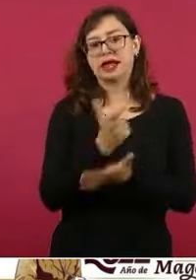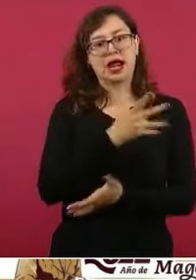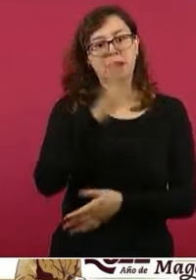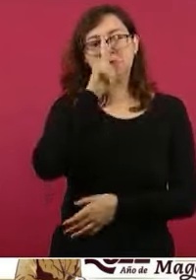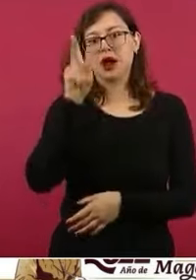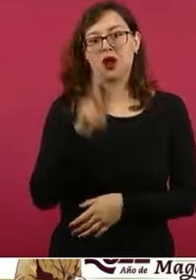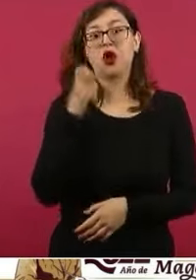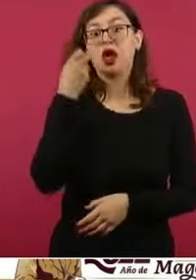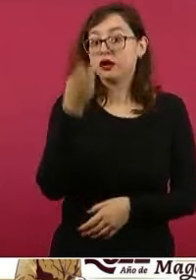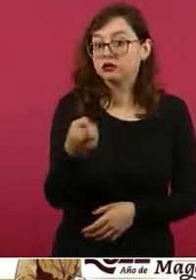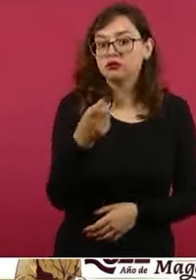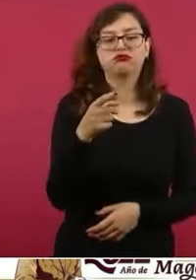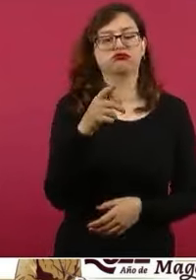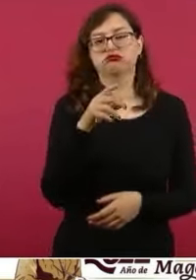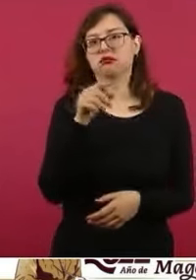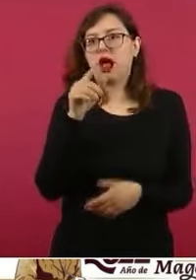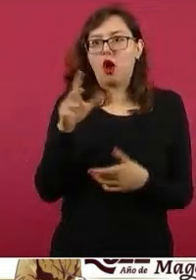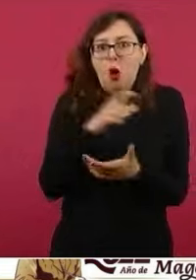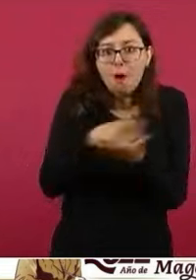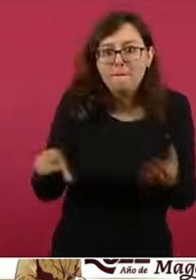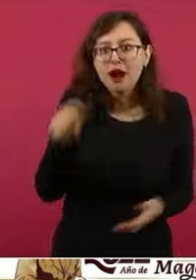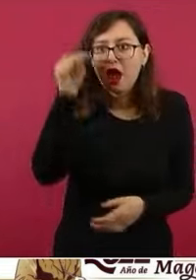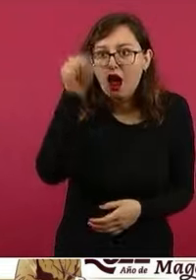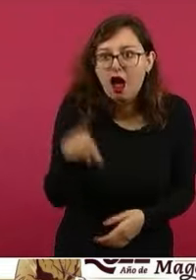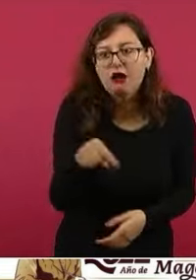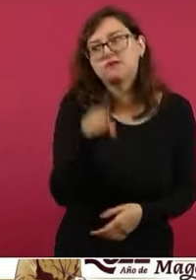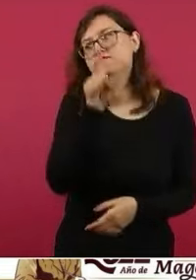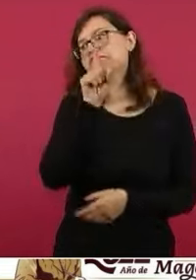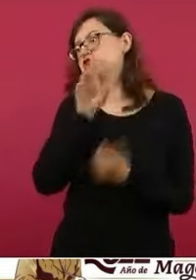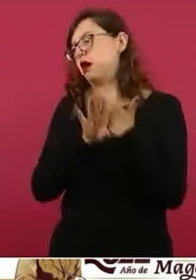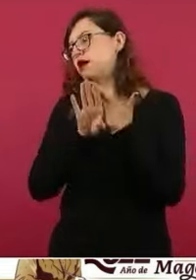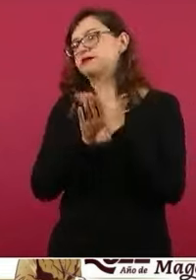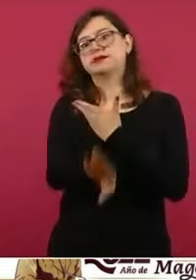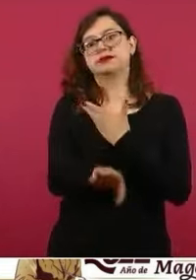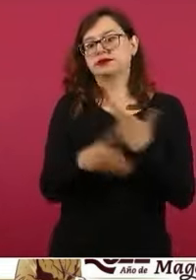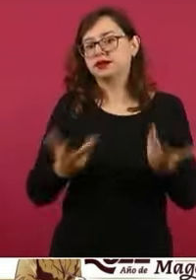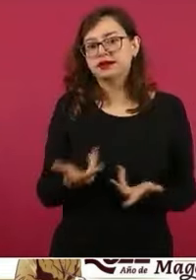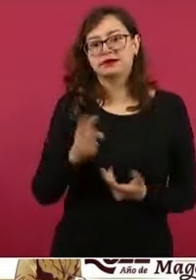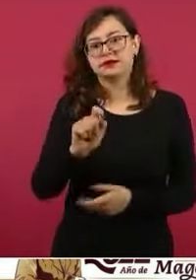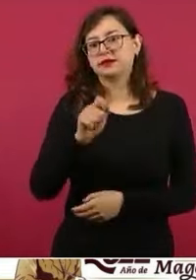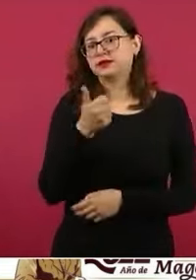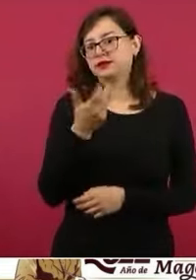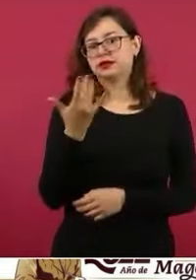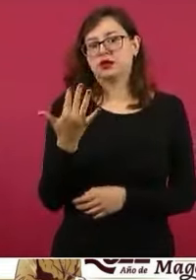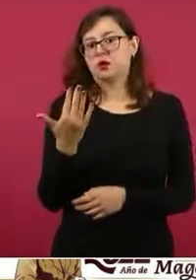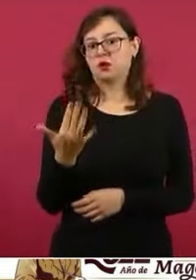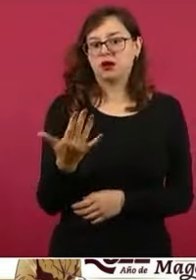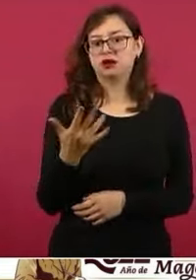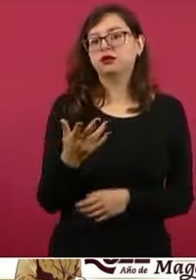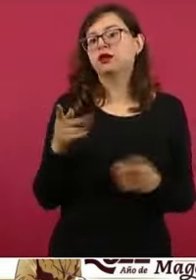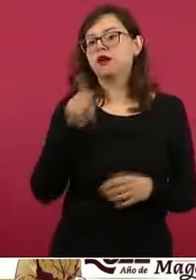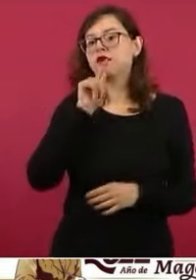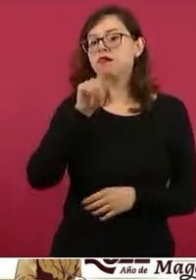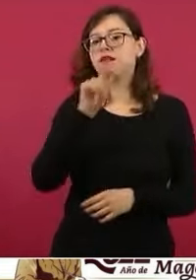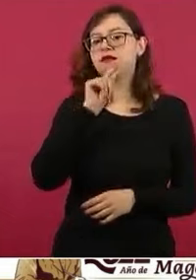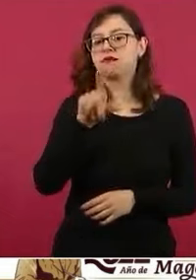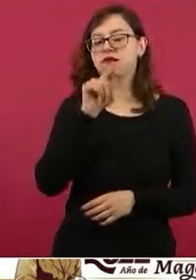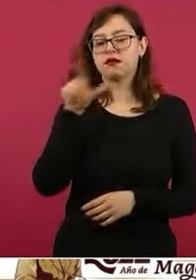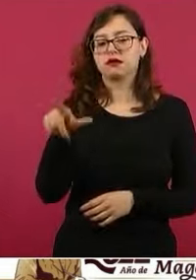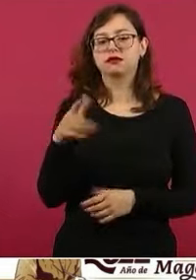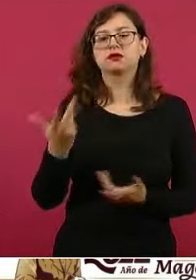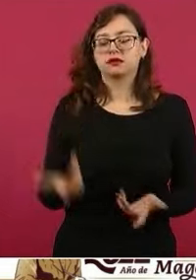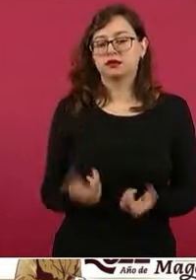que evitar ir a estas gasolineras, y lo podemos saber con la app de Litro por Litro. $26.50 de franquicia Pemex en Guadalajara,